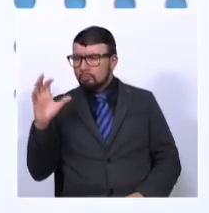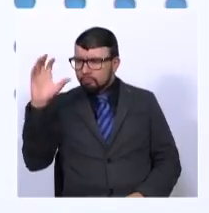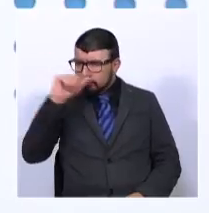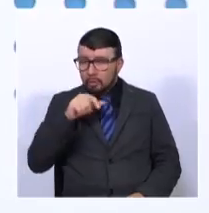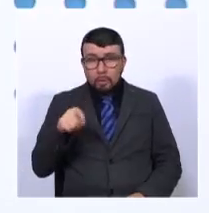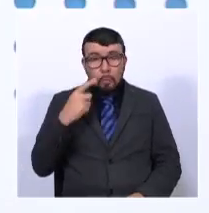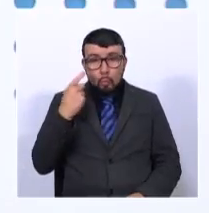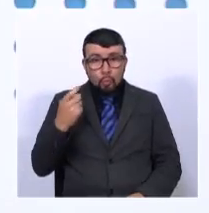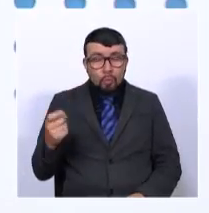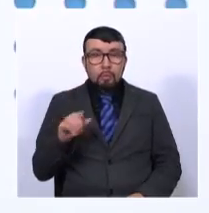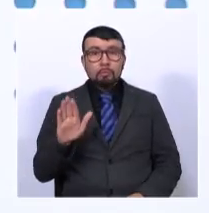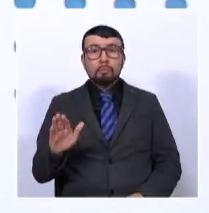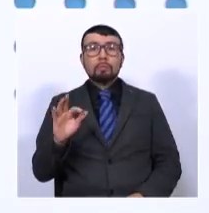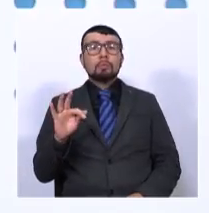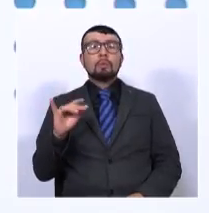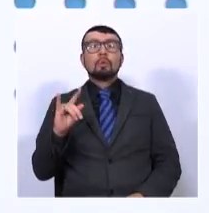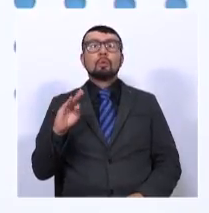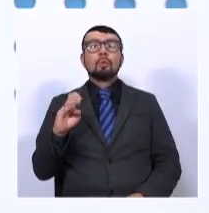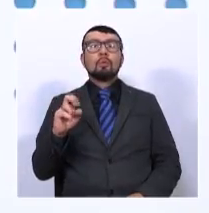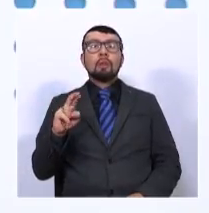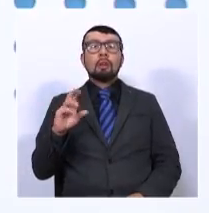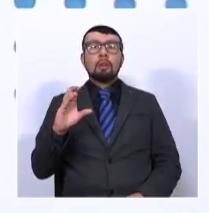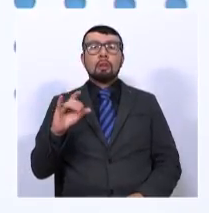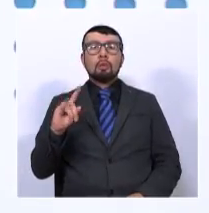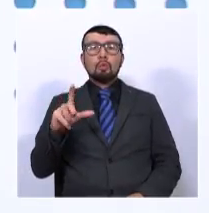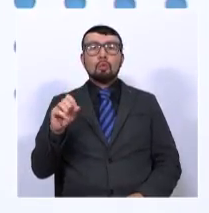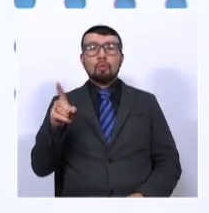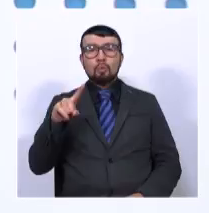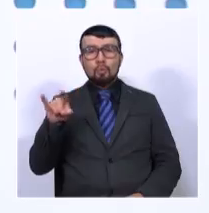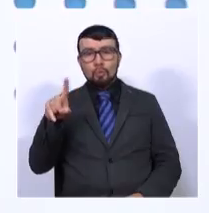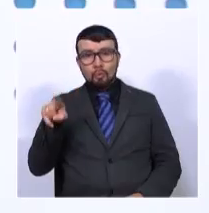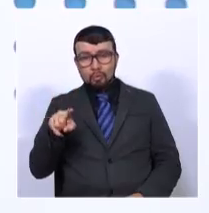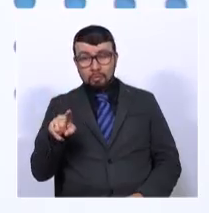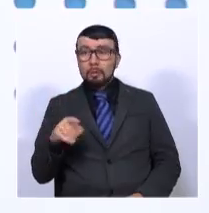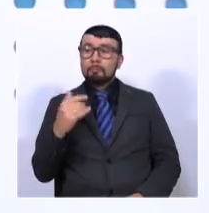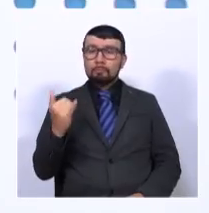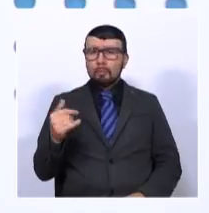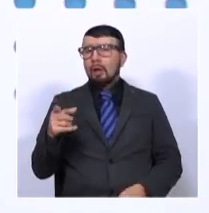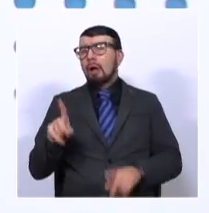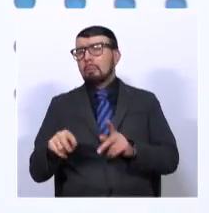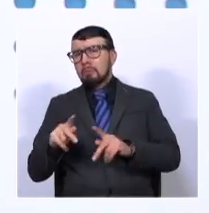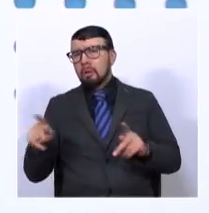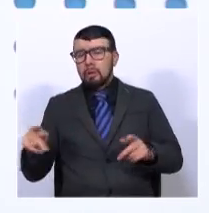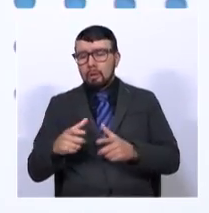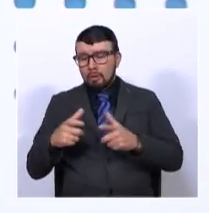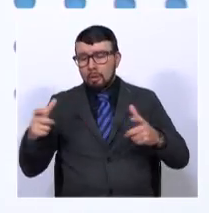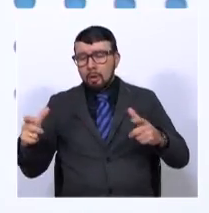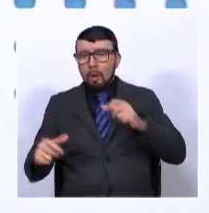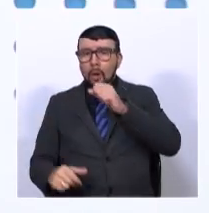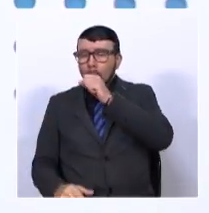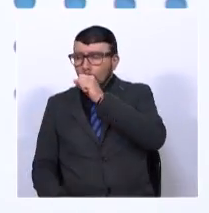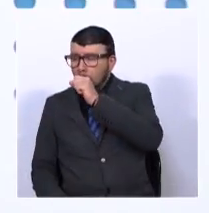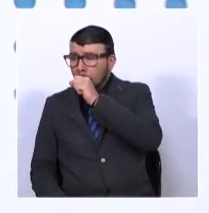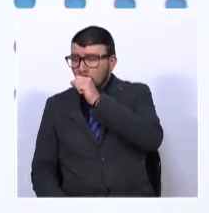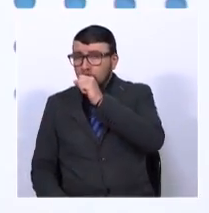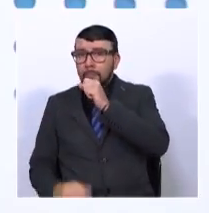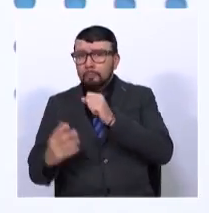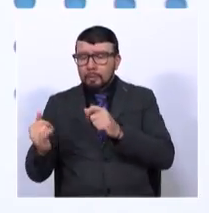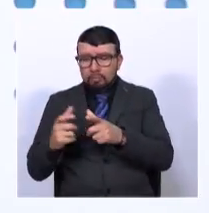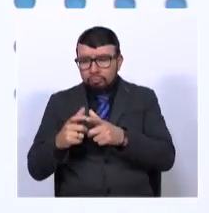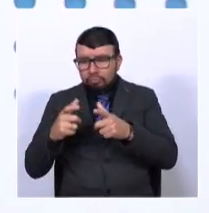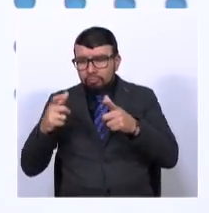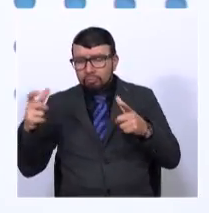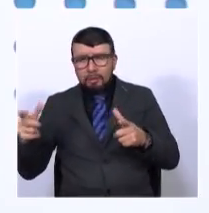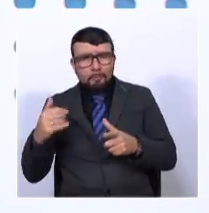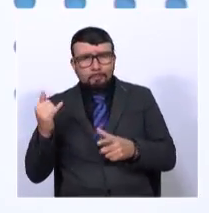buscar tuberculosis, que desafortunadamente hemos visto que se ha aumentado en la población la tuberculosis pulmonar